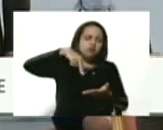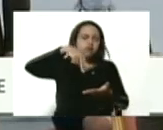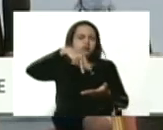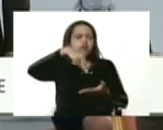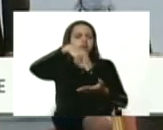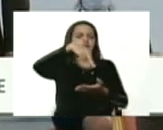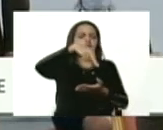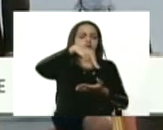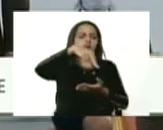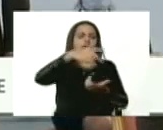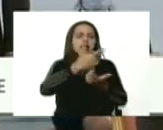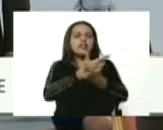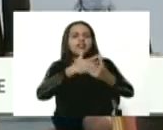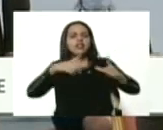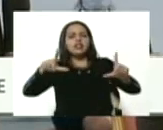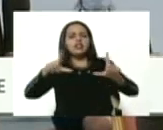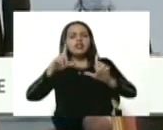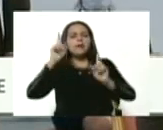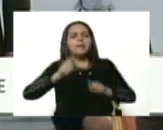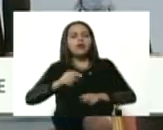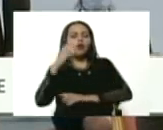a liberar lo que hoy es Colombia,